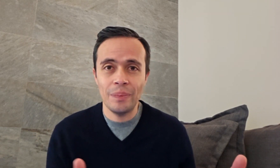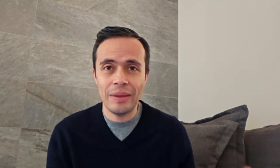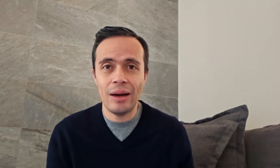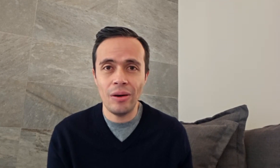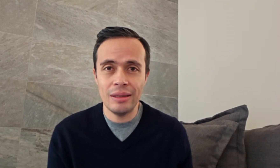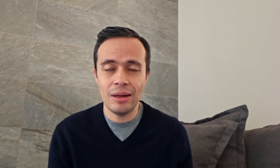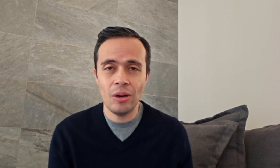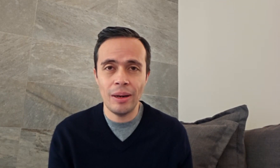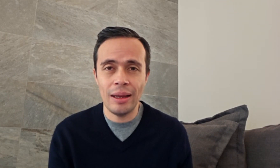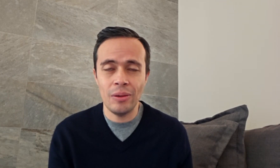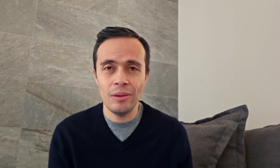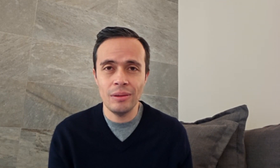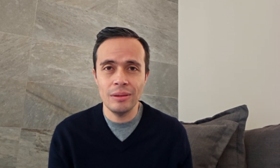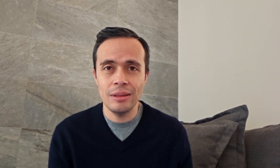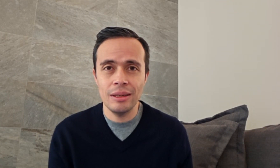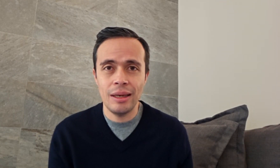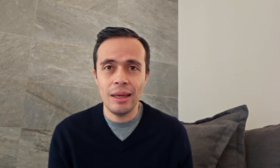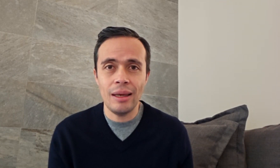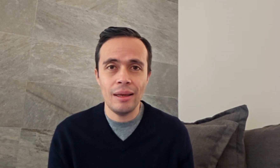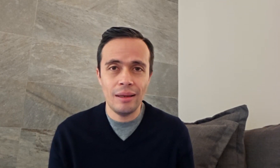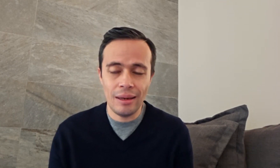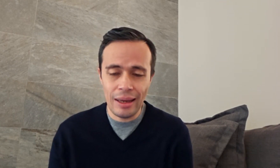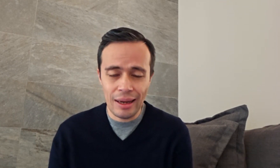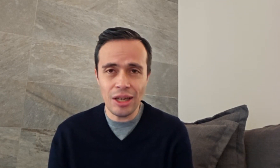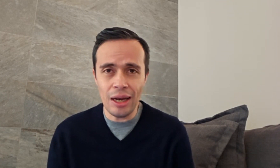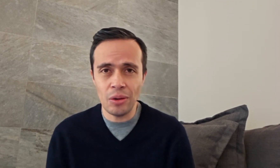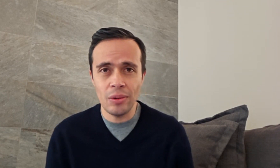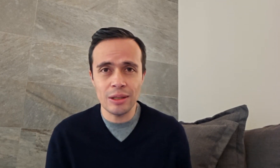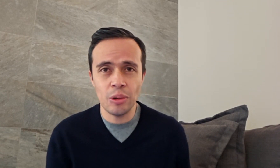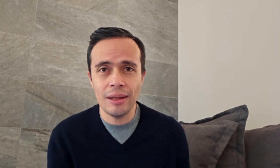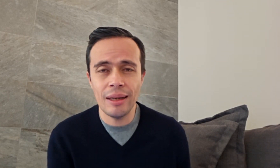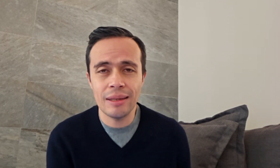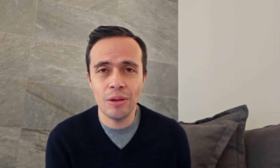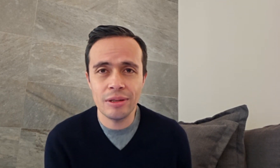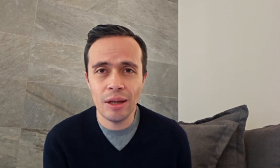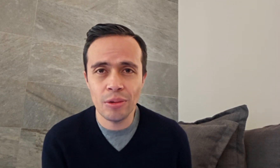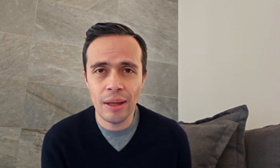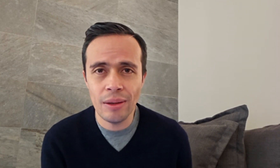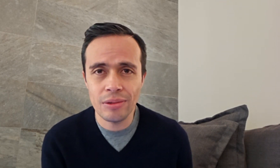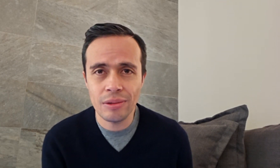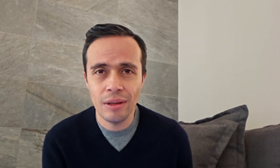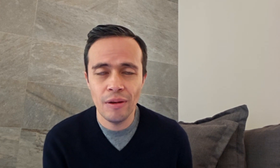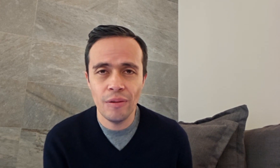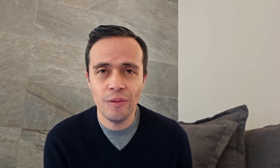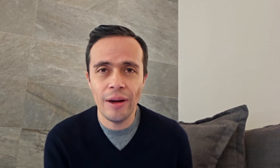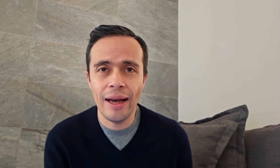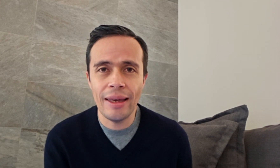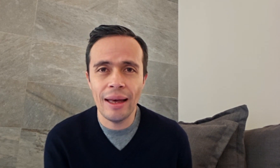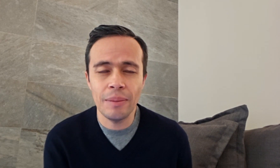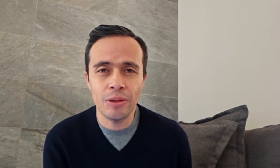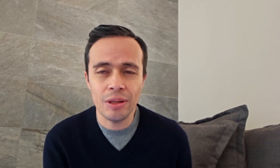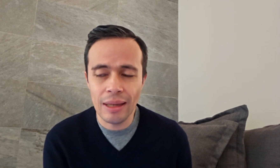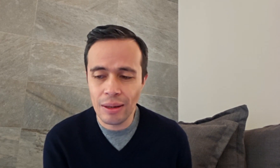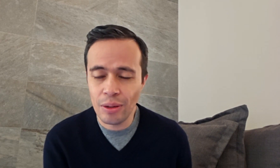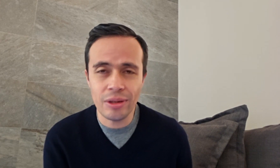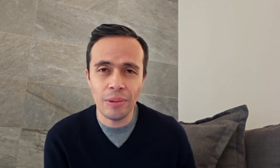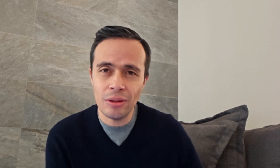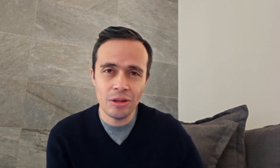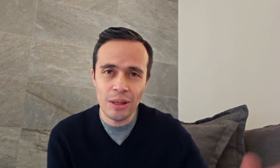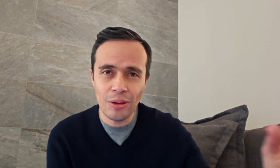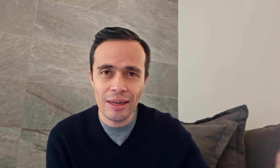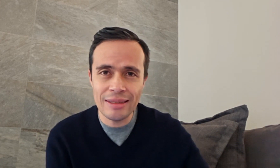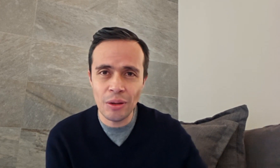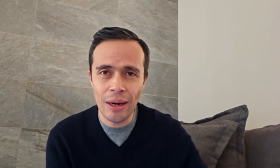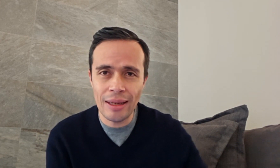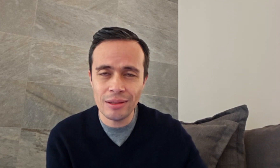Incluso dejó de ser gobernador y le cacharon unas cuentas en los Estados Unidos. Fue ahí a depositar no sé